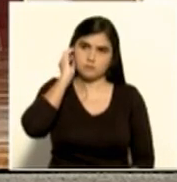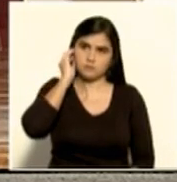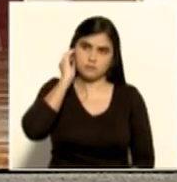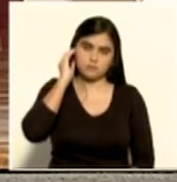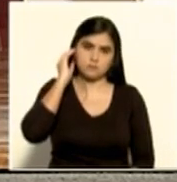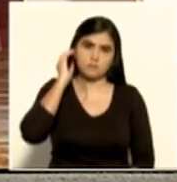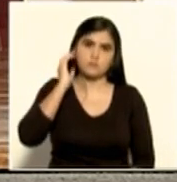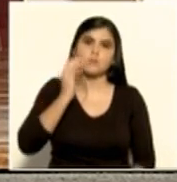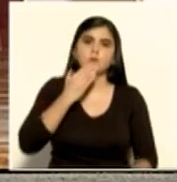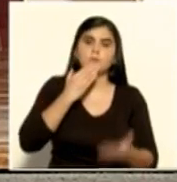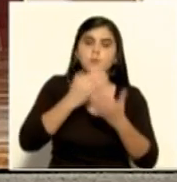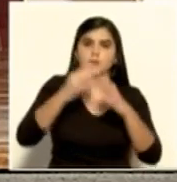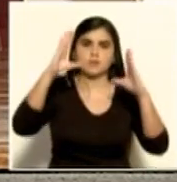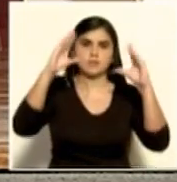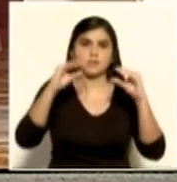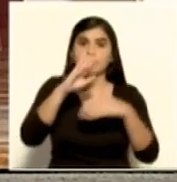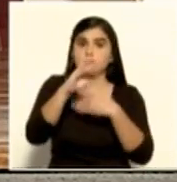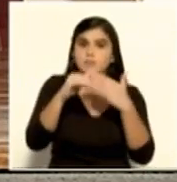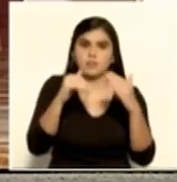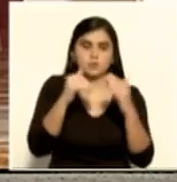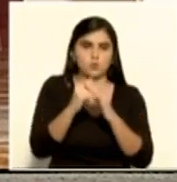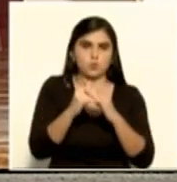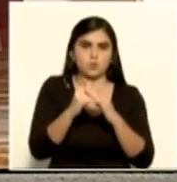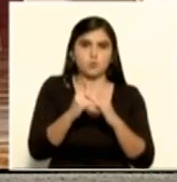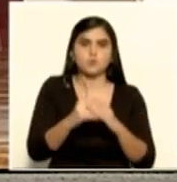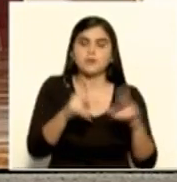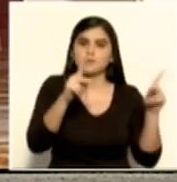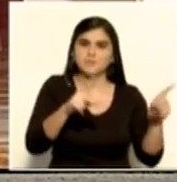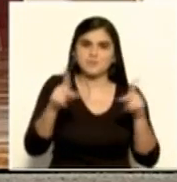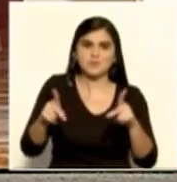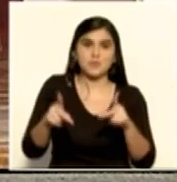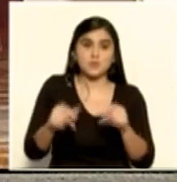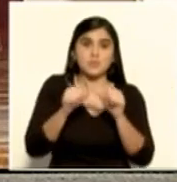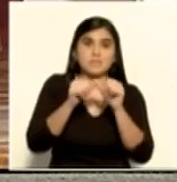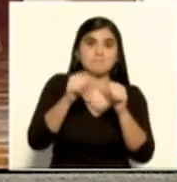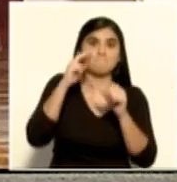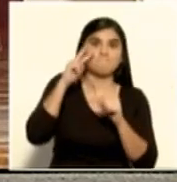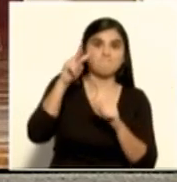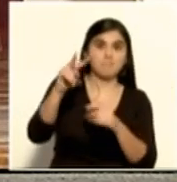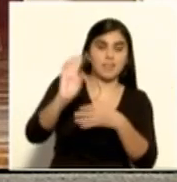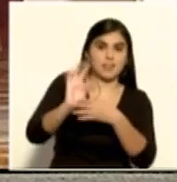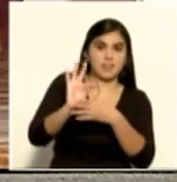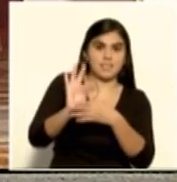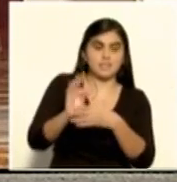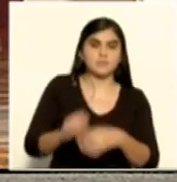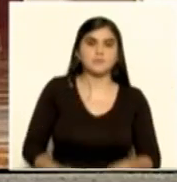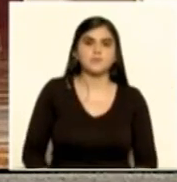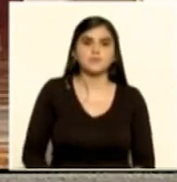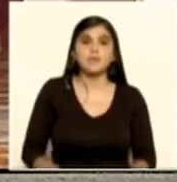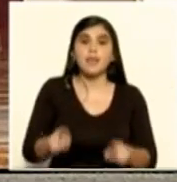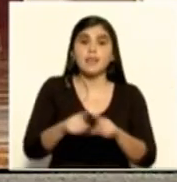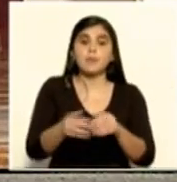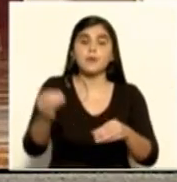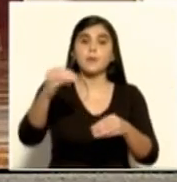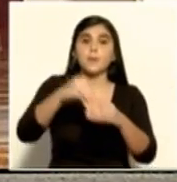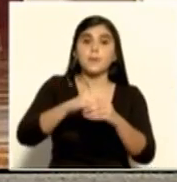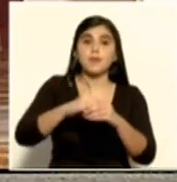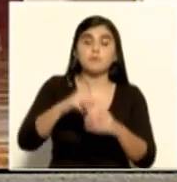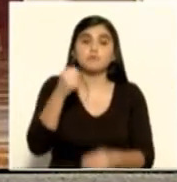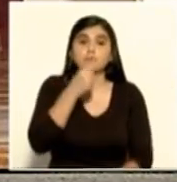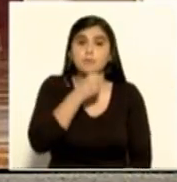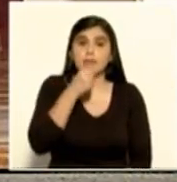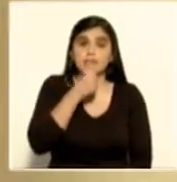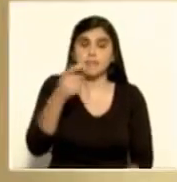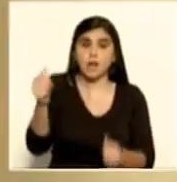Muy buenas tardes a todas y a todos, a las personas que siguen la transmisión, a los miembros de la prensa que nos